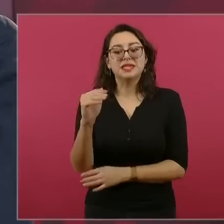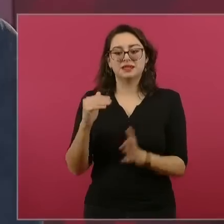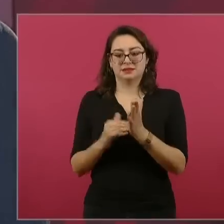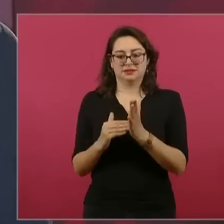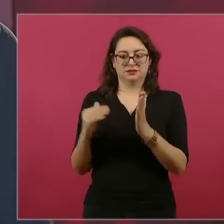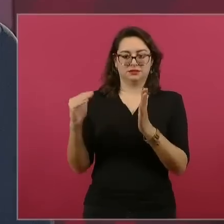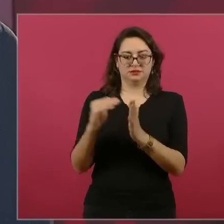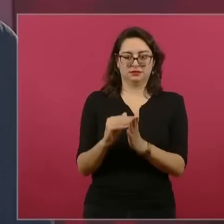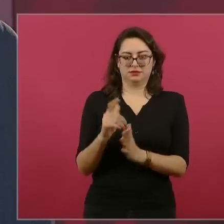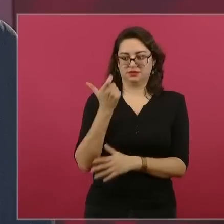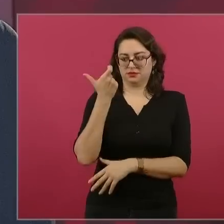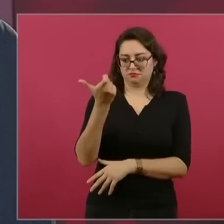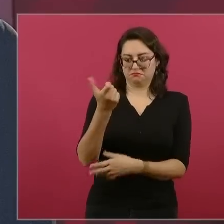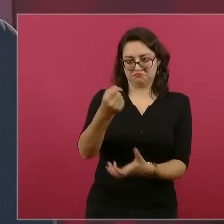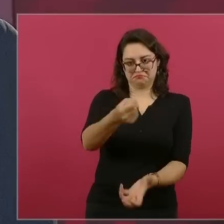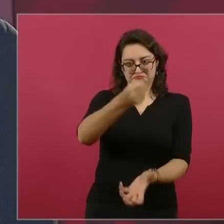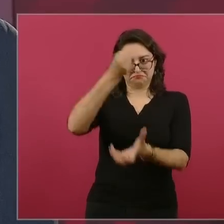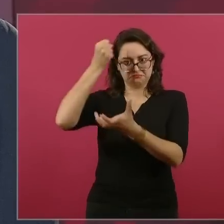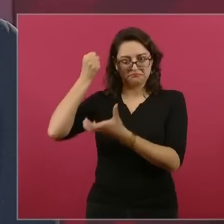$1 billón.